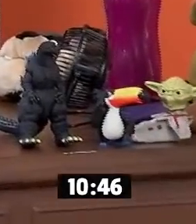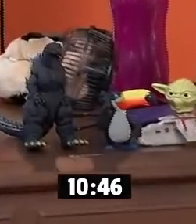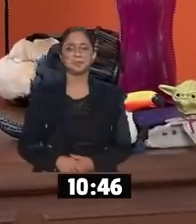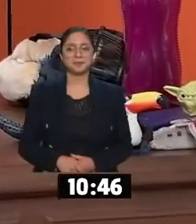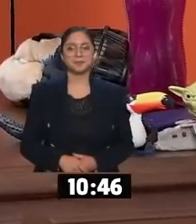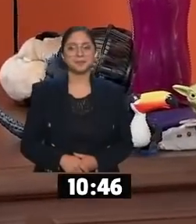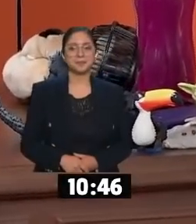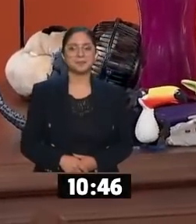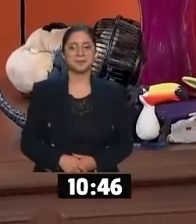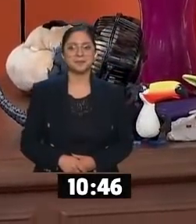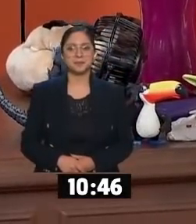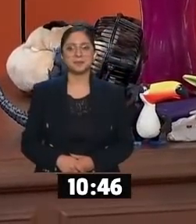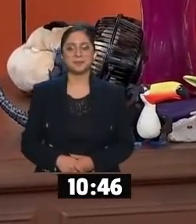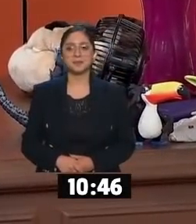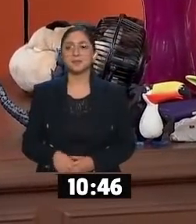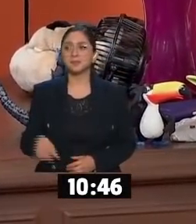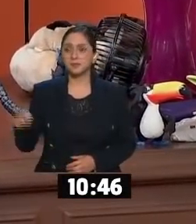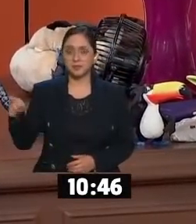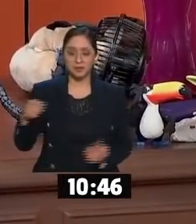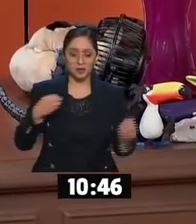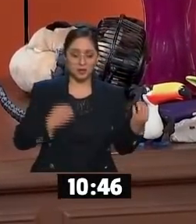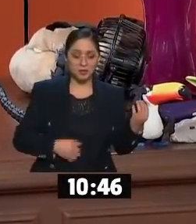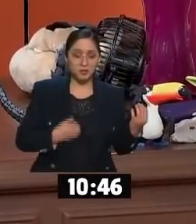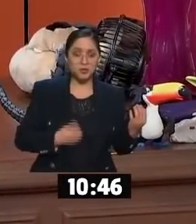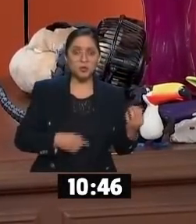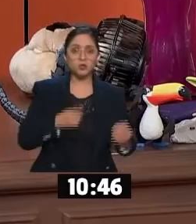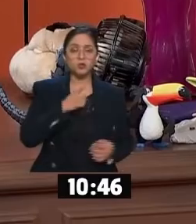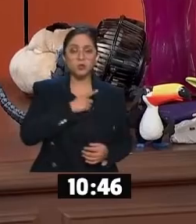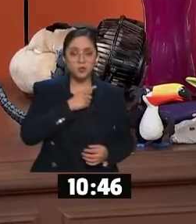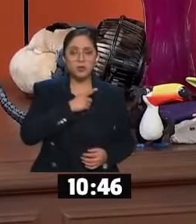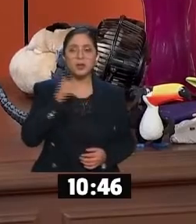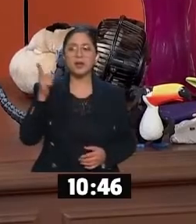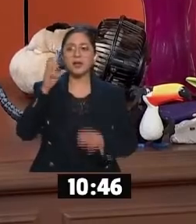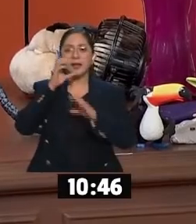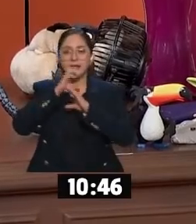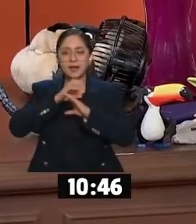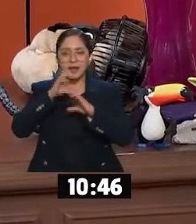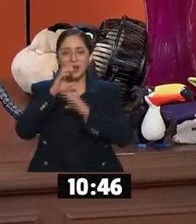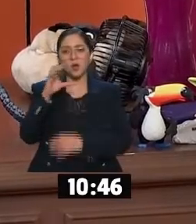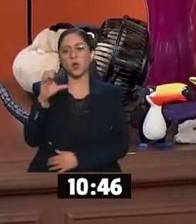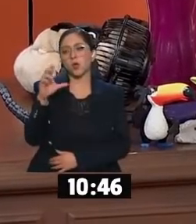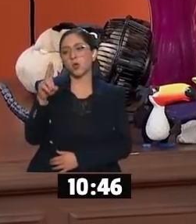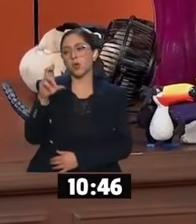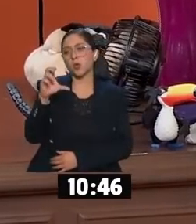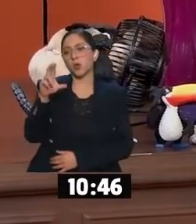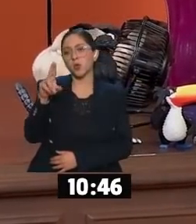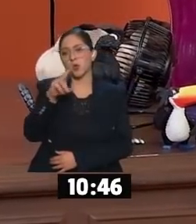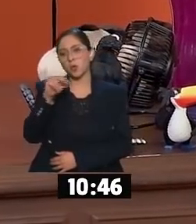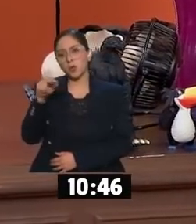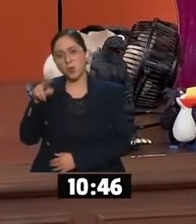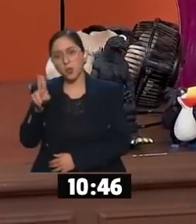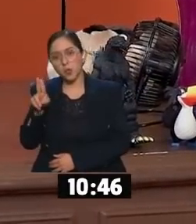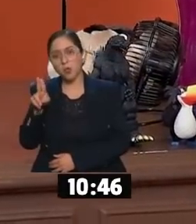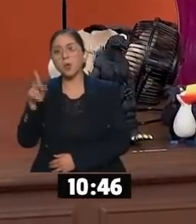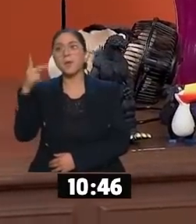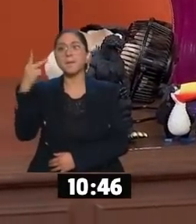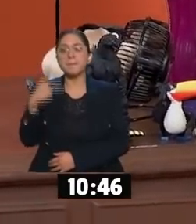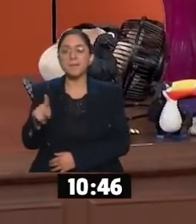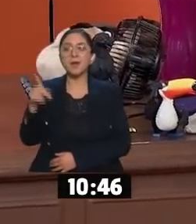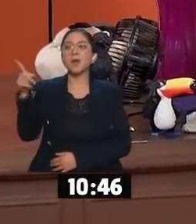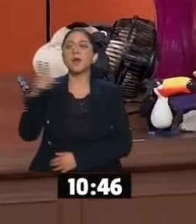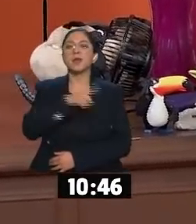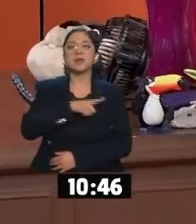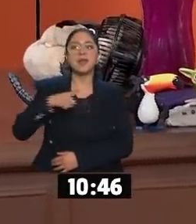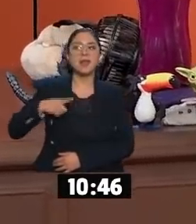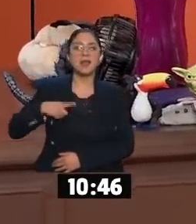Mi cantador solitario ya está haciendo la versión de Cucurrucucuma. No, señora, todavía no, hasta que usted le pague. Todavía le debe 24...